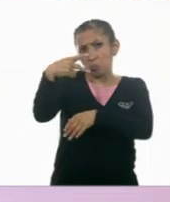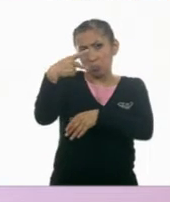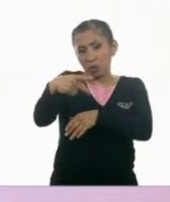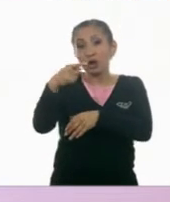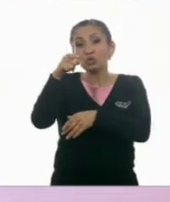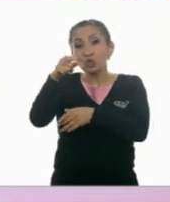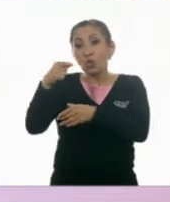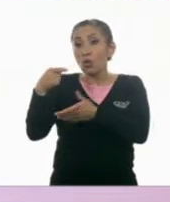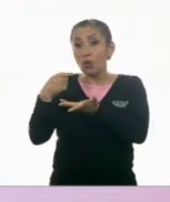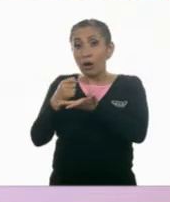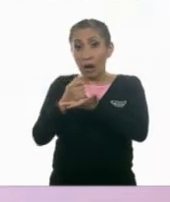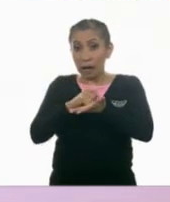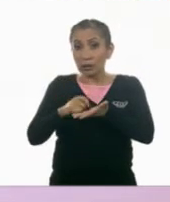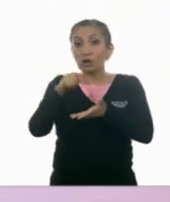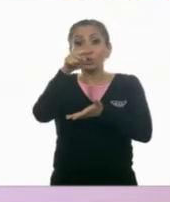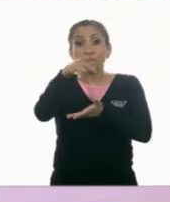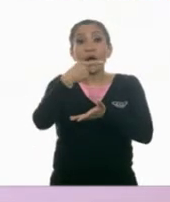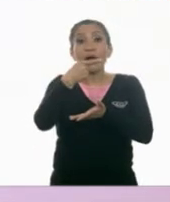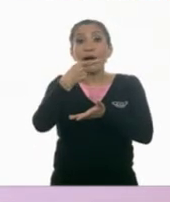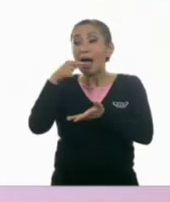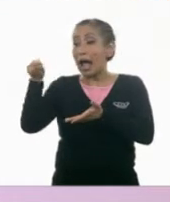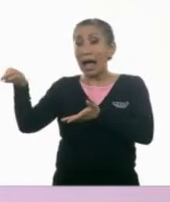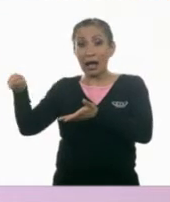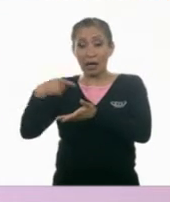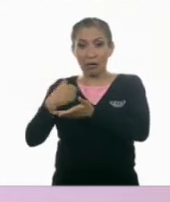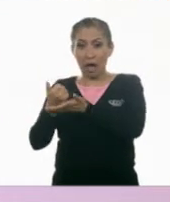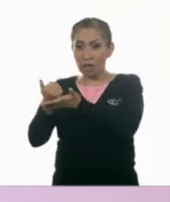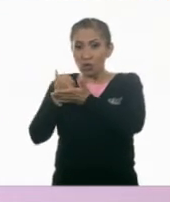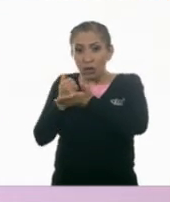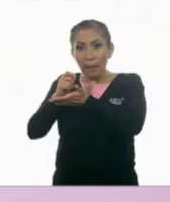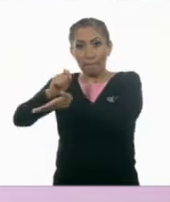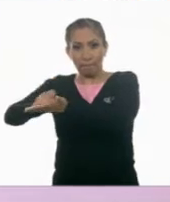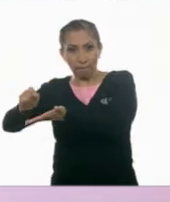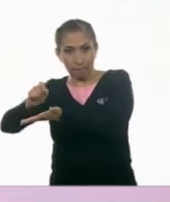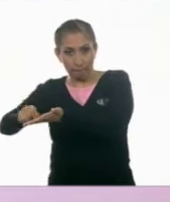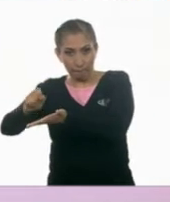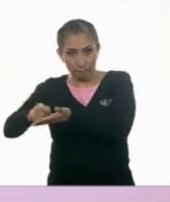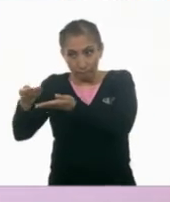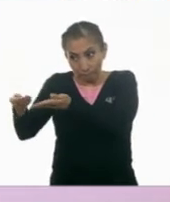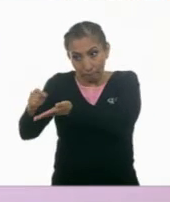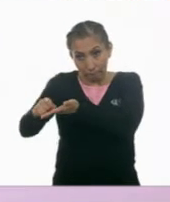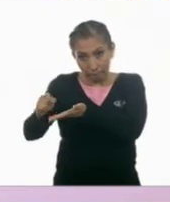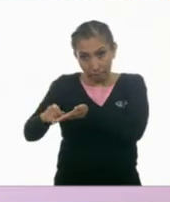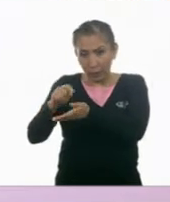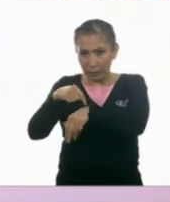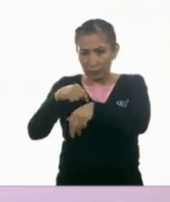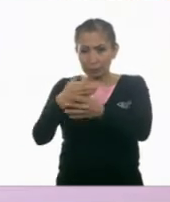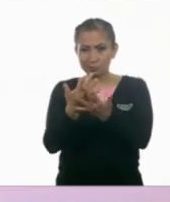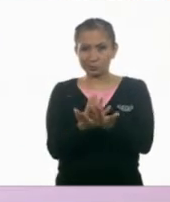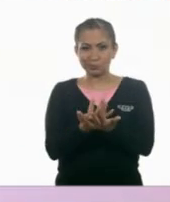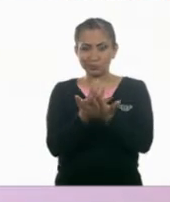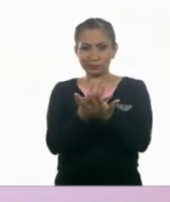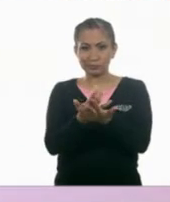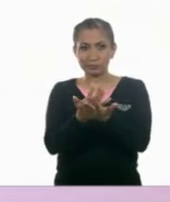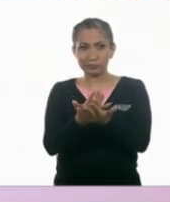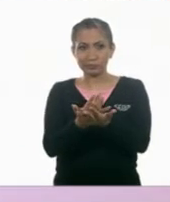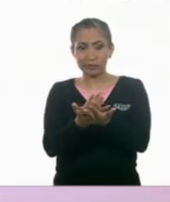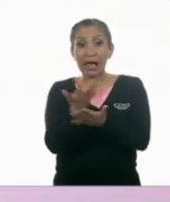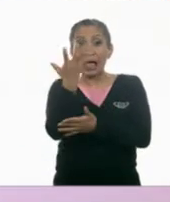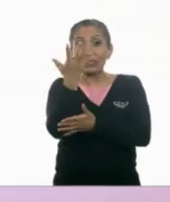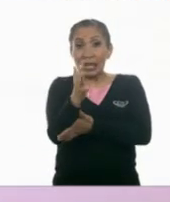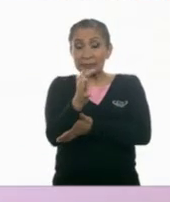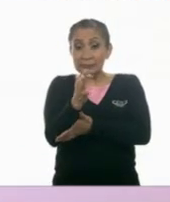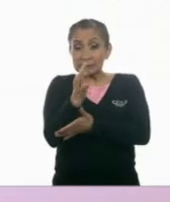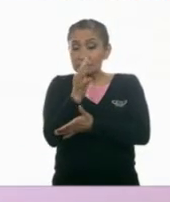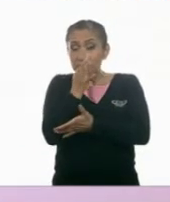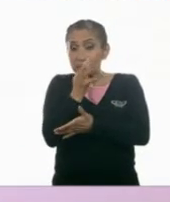que escriba lo que ustedes le dictan. ¿De acuerdo? Vamos a darles un poco de tiempo. ¿Vamos a darles 10